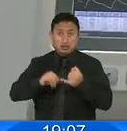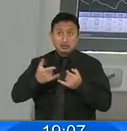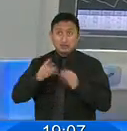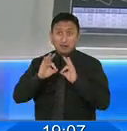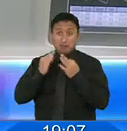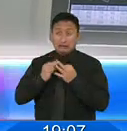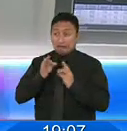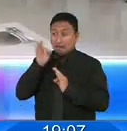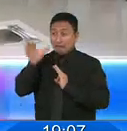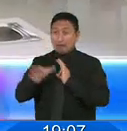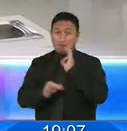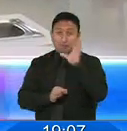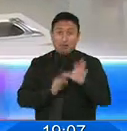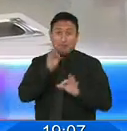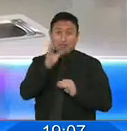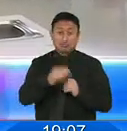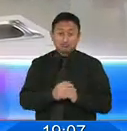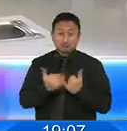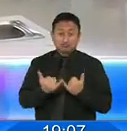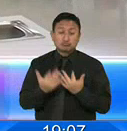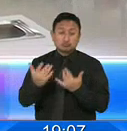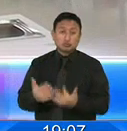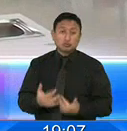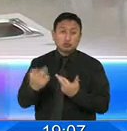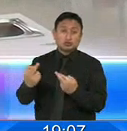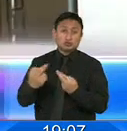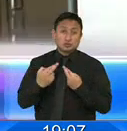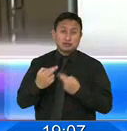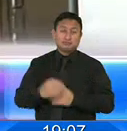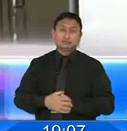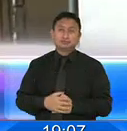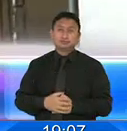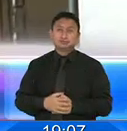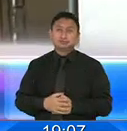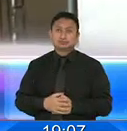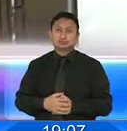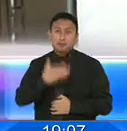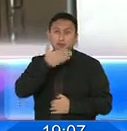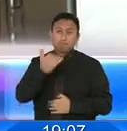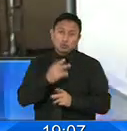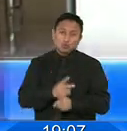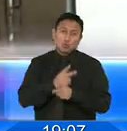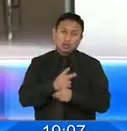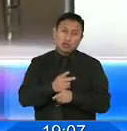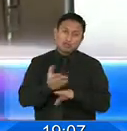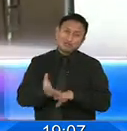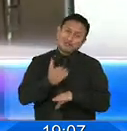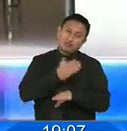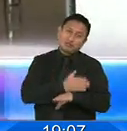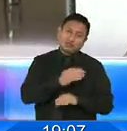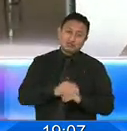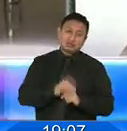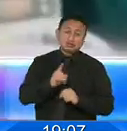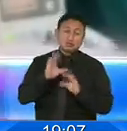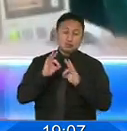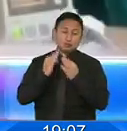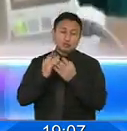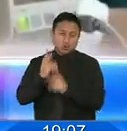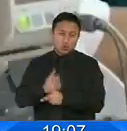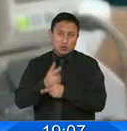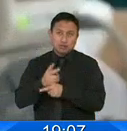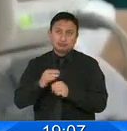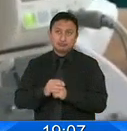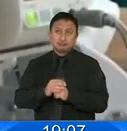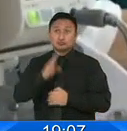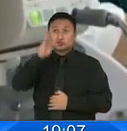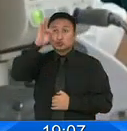familia. Ahora está a la espera del resultado de la prueba. Es preferible de prevenir, hay que hacerse la prueba. Es el temor más es por la familia. En el hospital, la